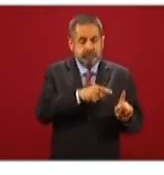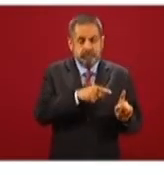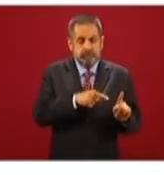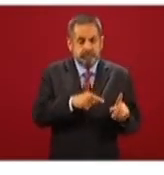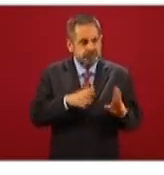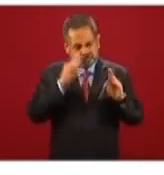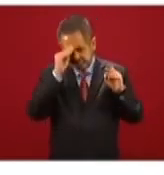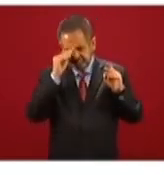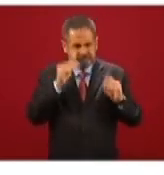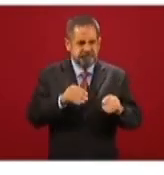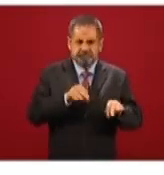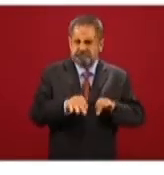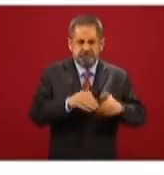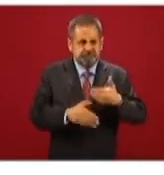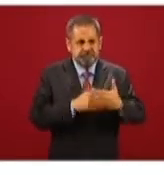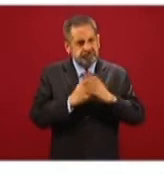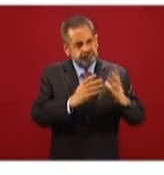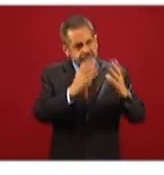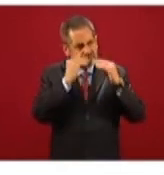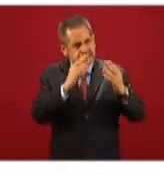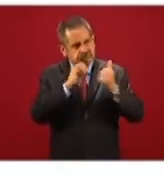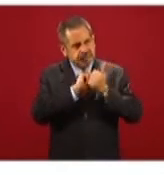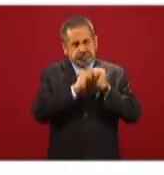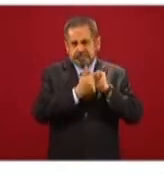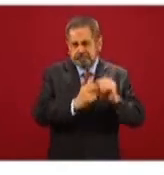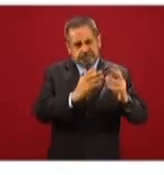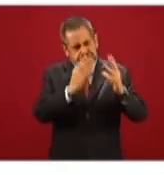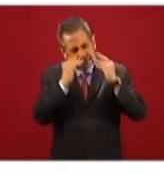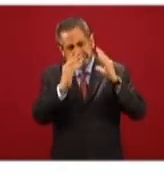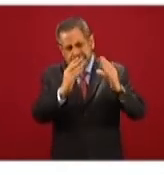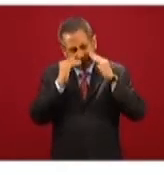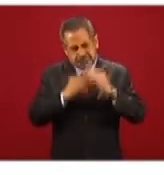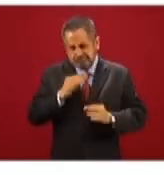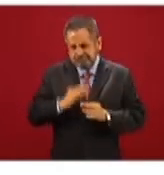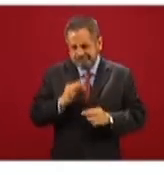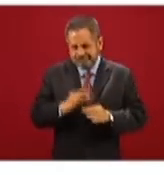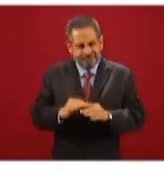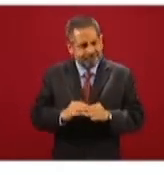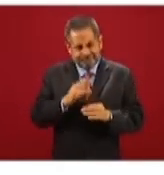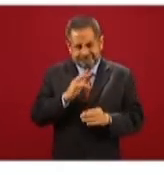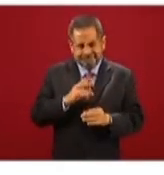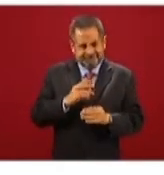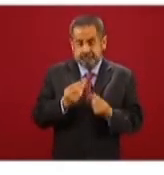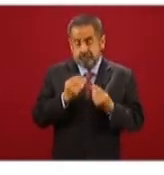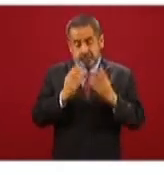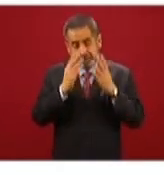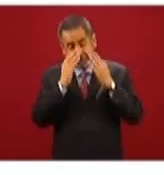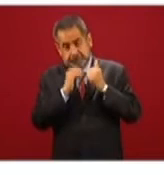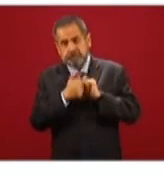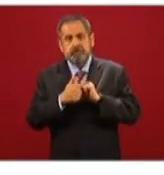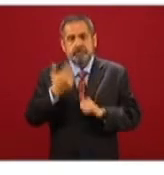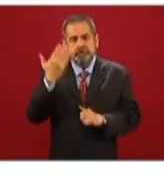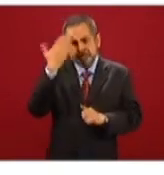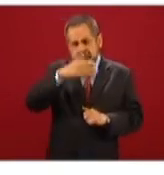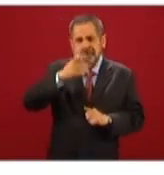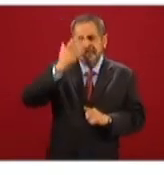dieron a la tarea de recibir capacitación permanente de manera intensiva en